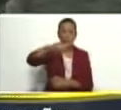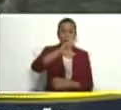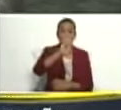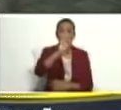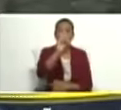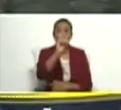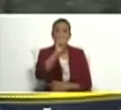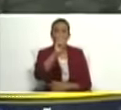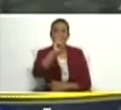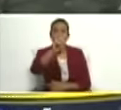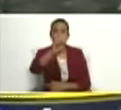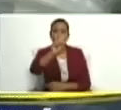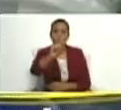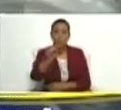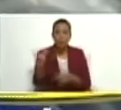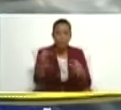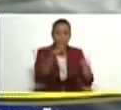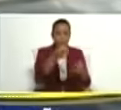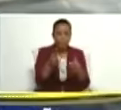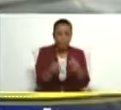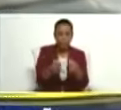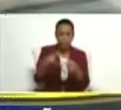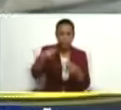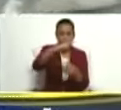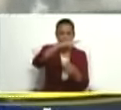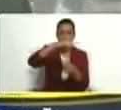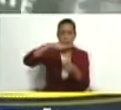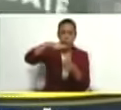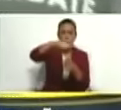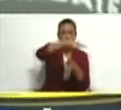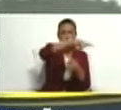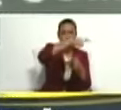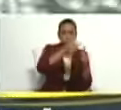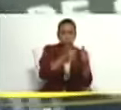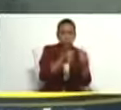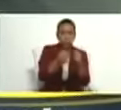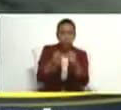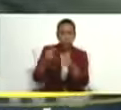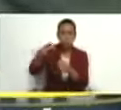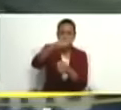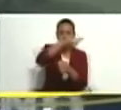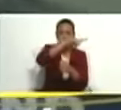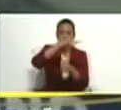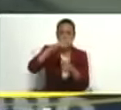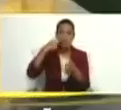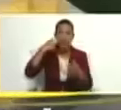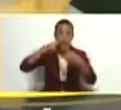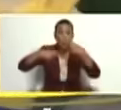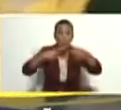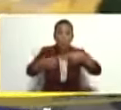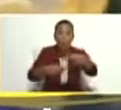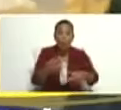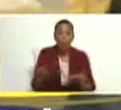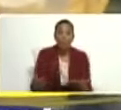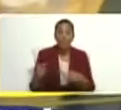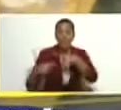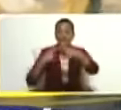antidrón. Por eso les digo, se están preparando para ser la generación tricentenaria